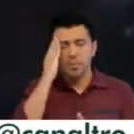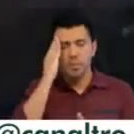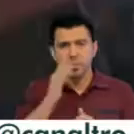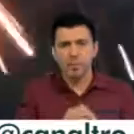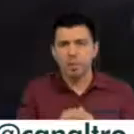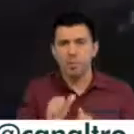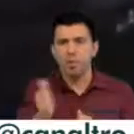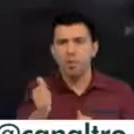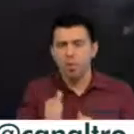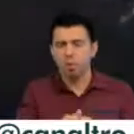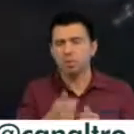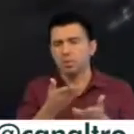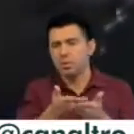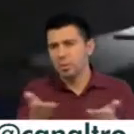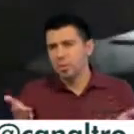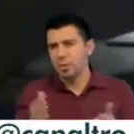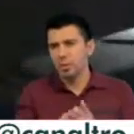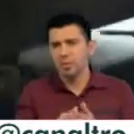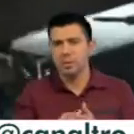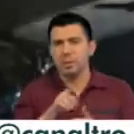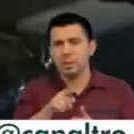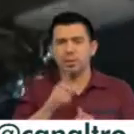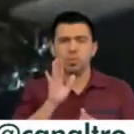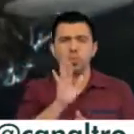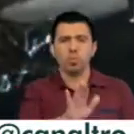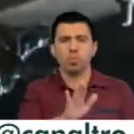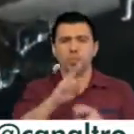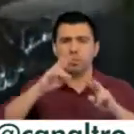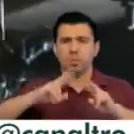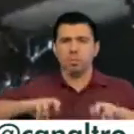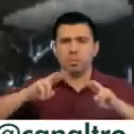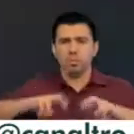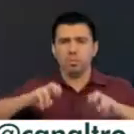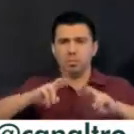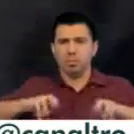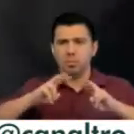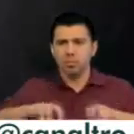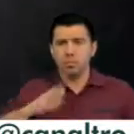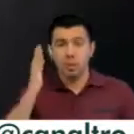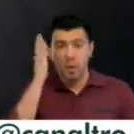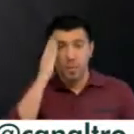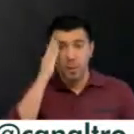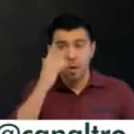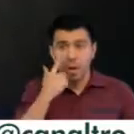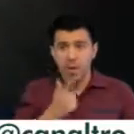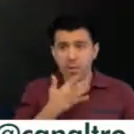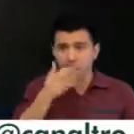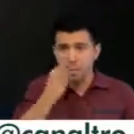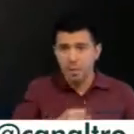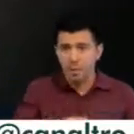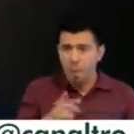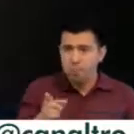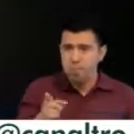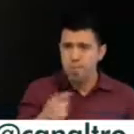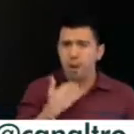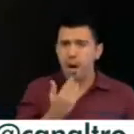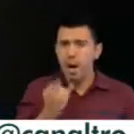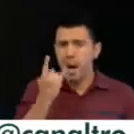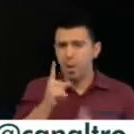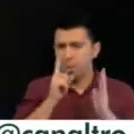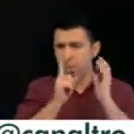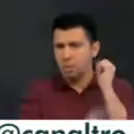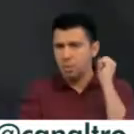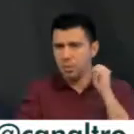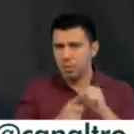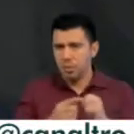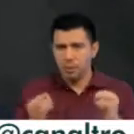otra cantidad de elementos que son de la esencia de la investigación, con el propósito de verificar si efectivamente hay algún otro tipo penal que haya sido afectado.